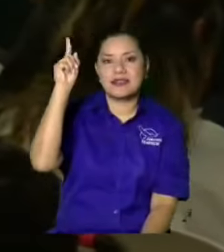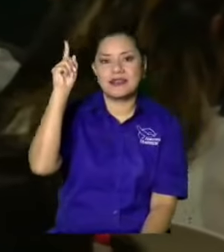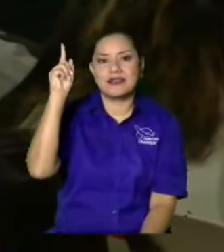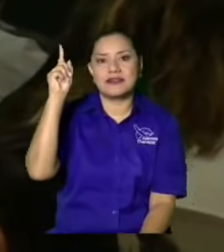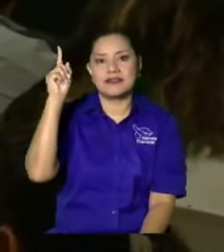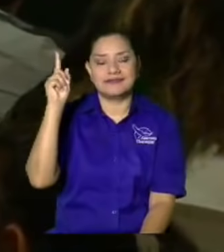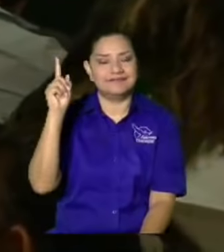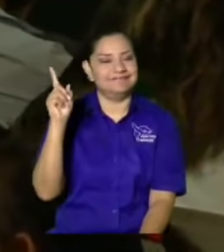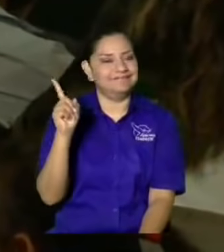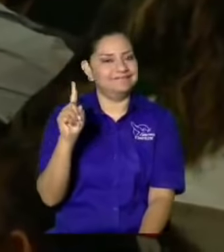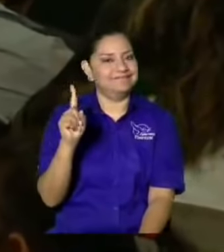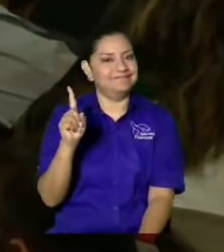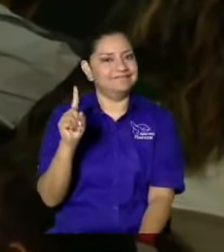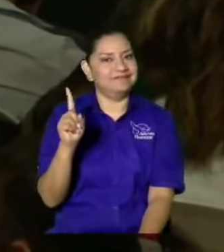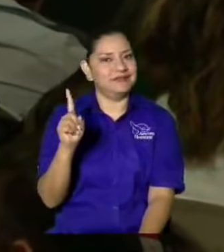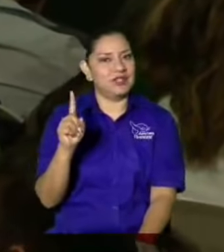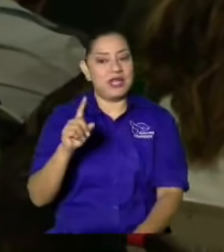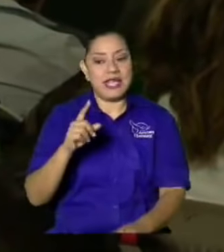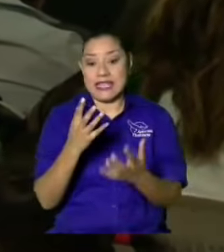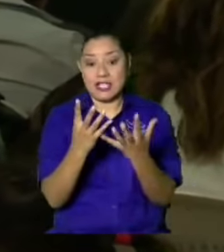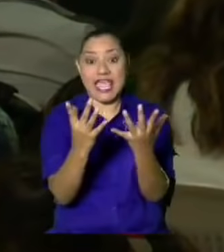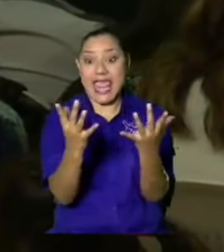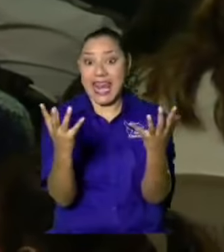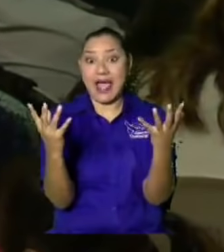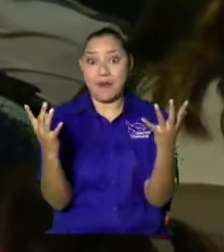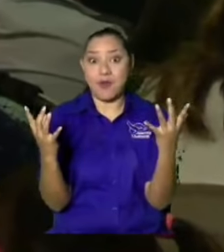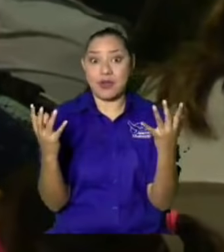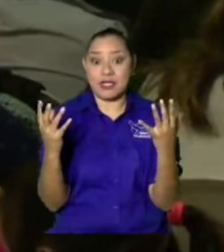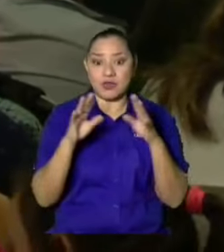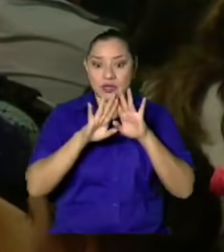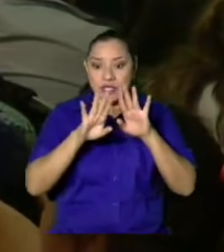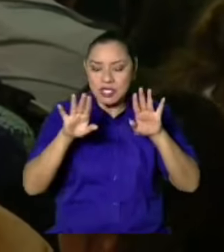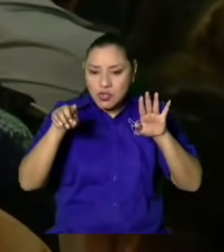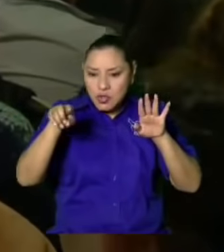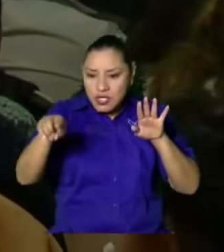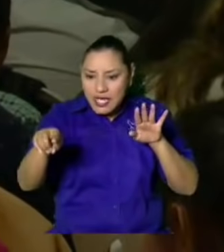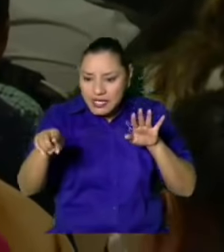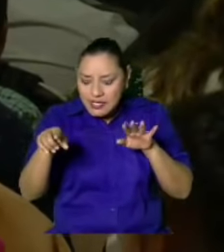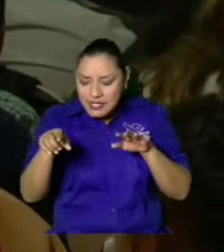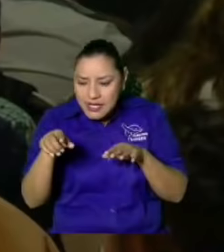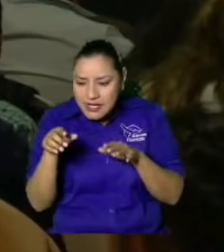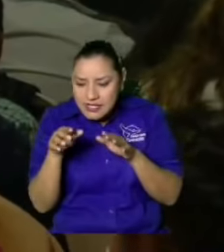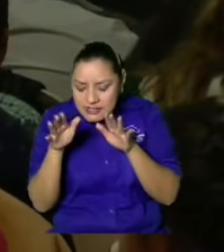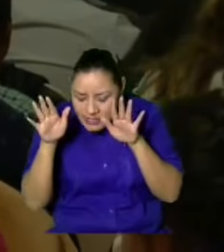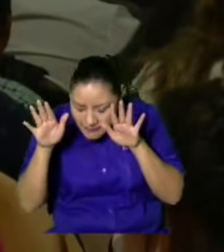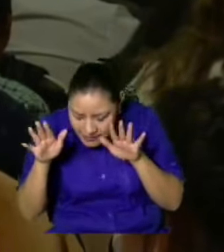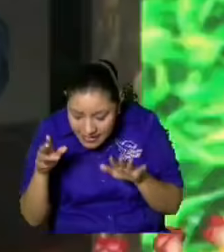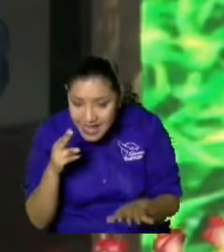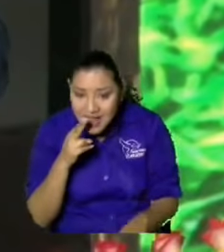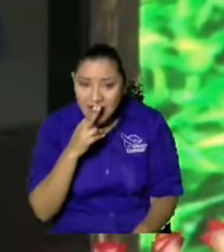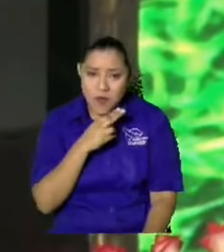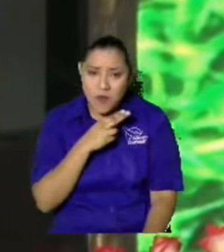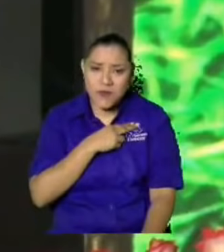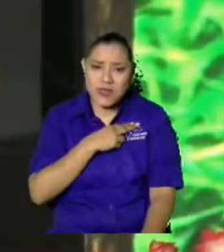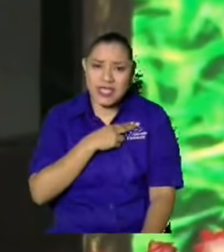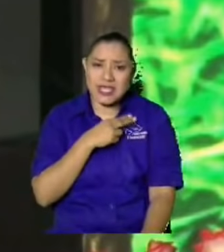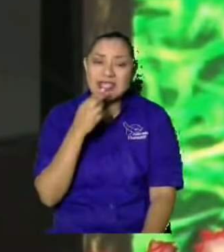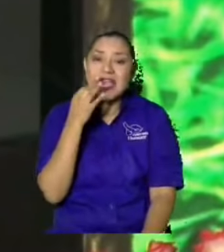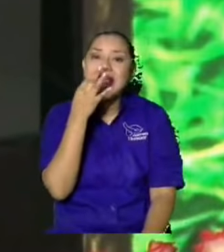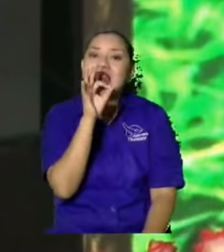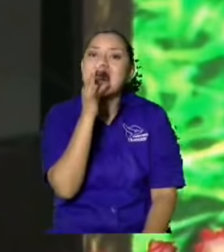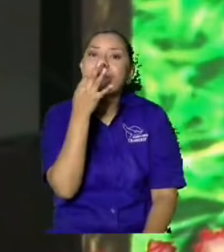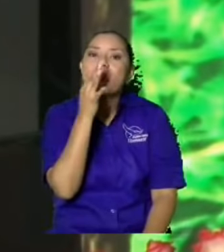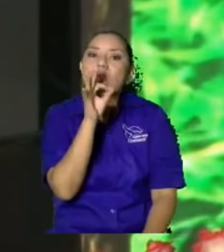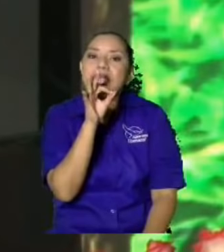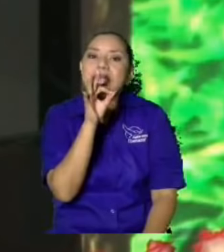No, no, no, no. Empezó a quitar a la gente. Y ahí la vio y le dijo: yo te toqué. Y le declaró toda